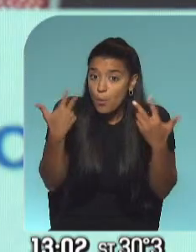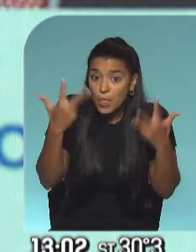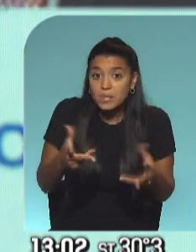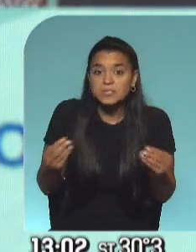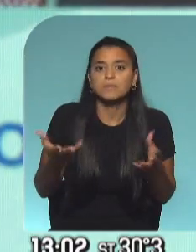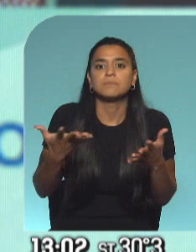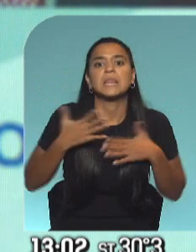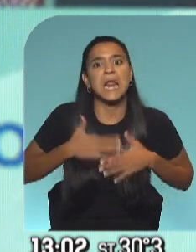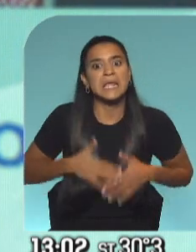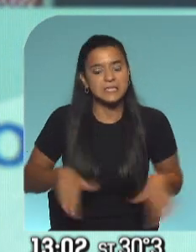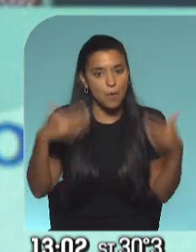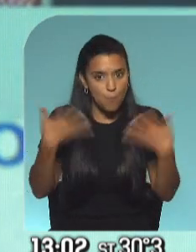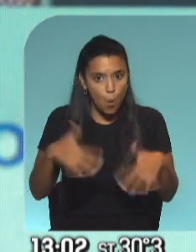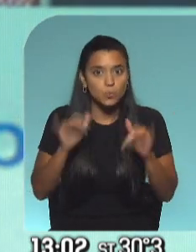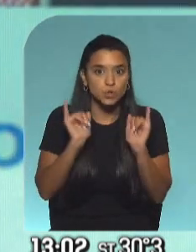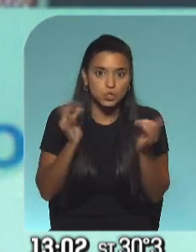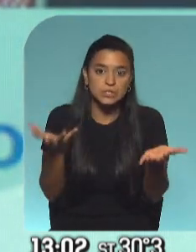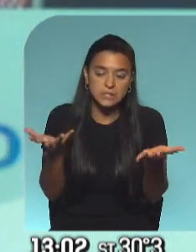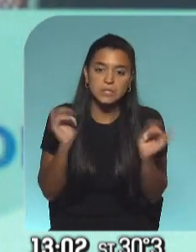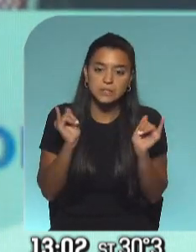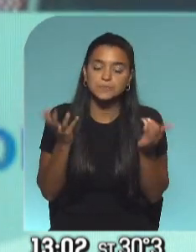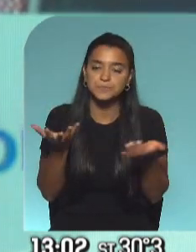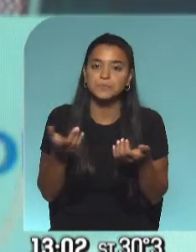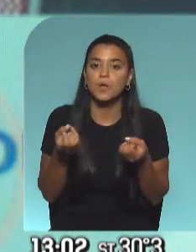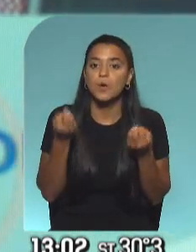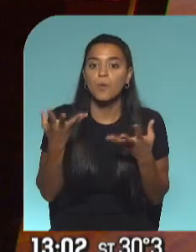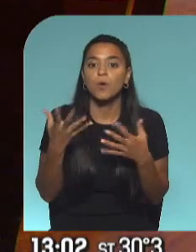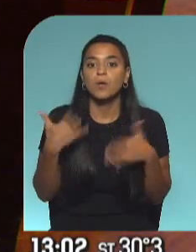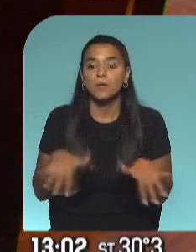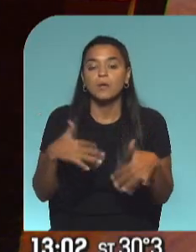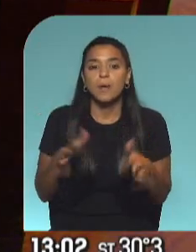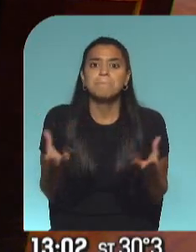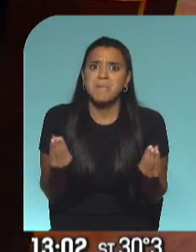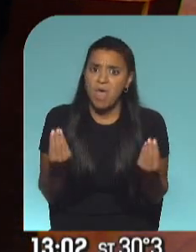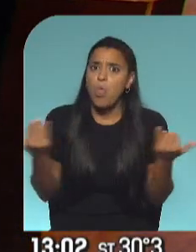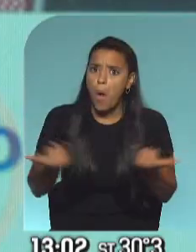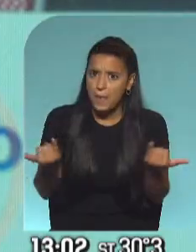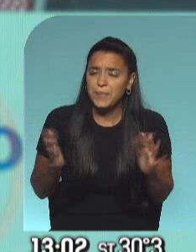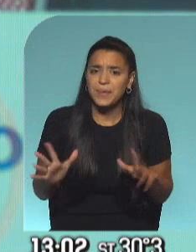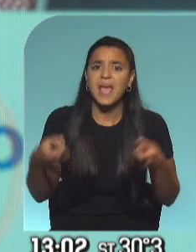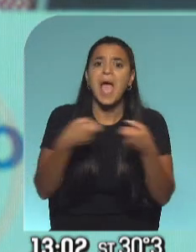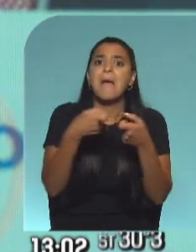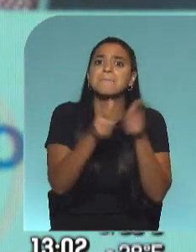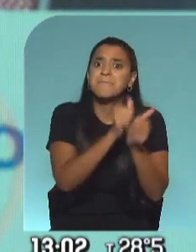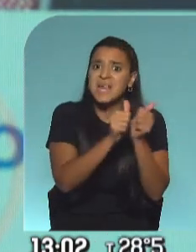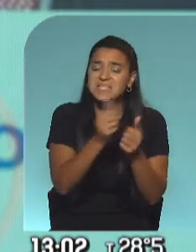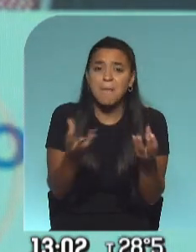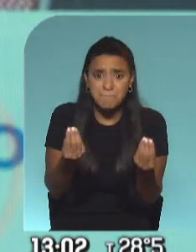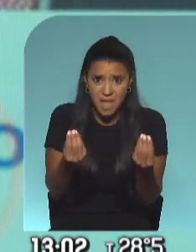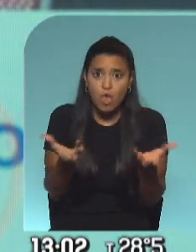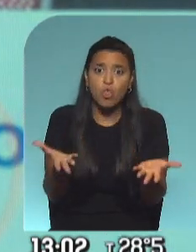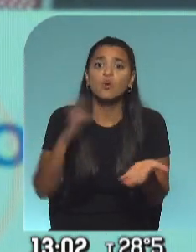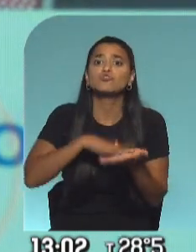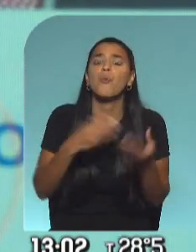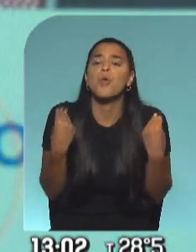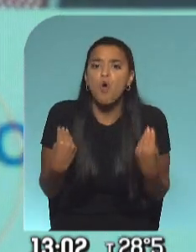llevó tranquilidad a muchos. Sí. Porque si se temía un Brexit había duro, pánico, ¿no? Había pánico. En el sector empresario por lo menos había pánico con respecto a